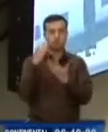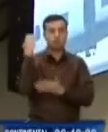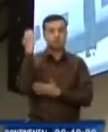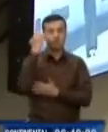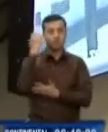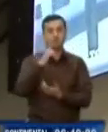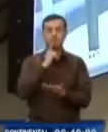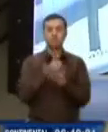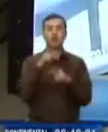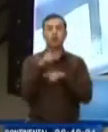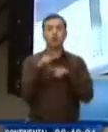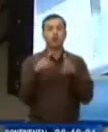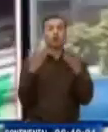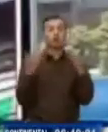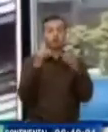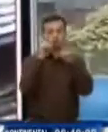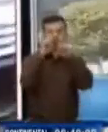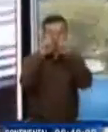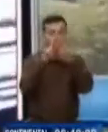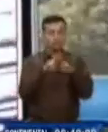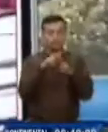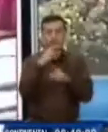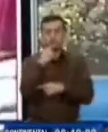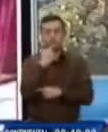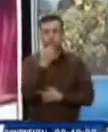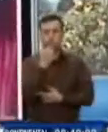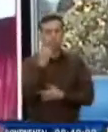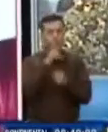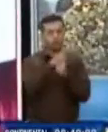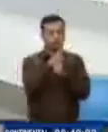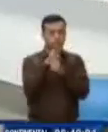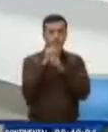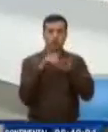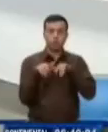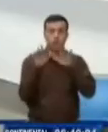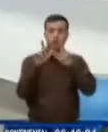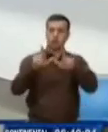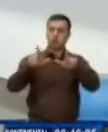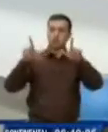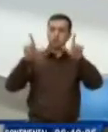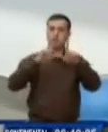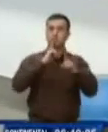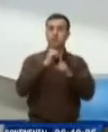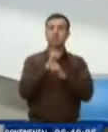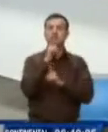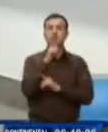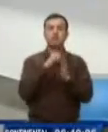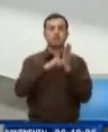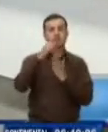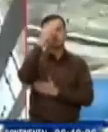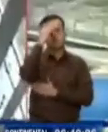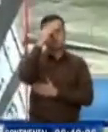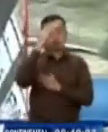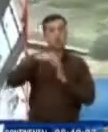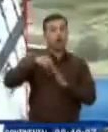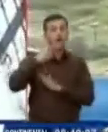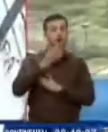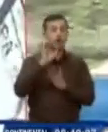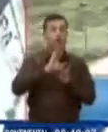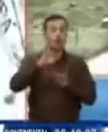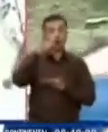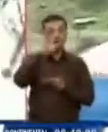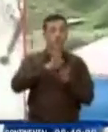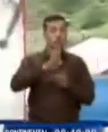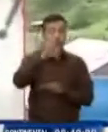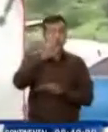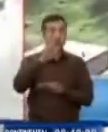Esta es la sala de monitoreo en la que se registran las imágenes que captan las cámaras de seguridad instaladas por el Ministerio de Educación en los exteriores de las